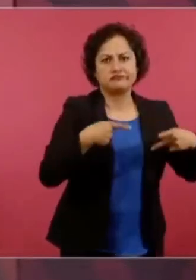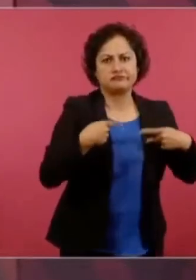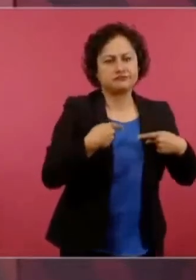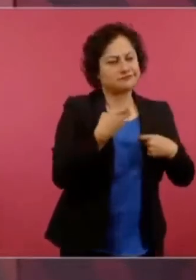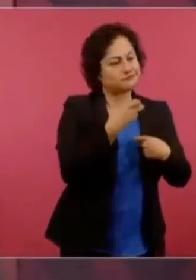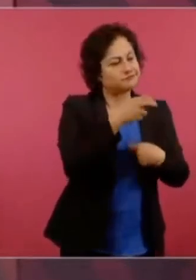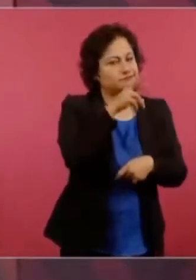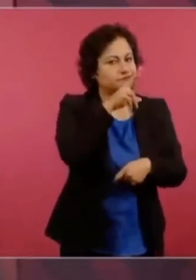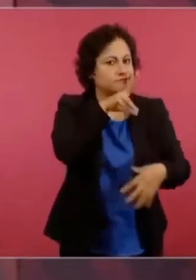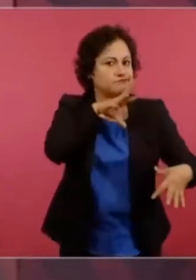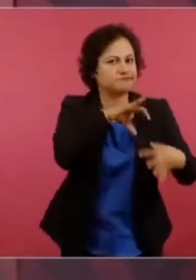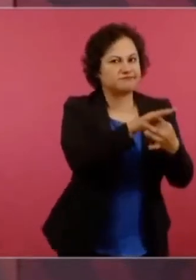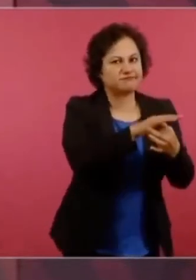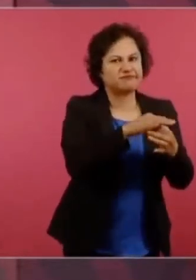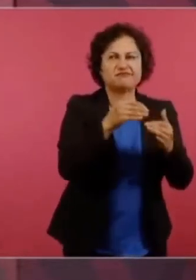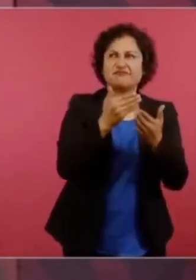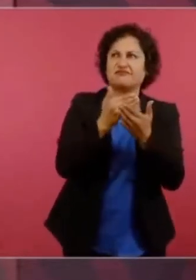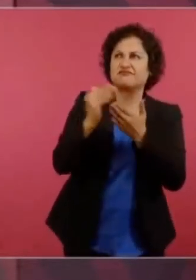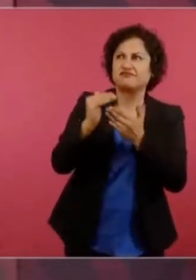Ahora